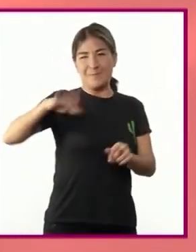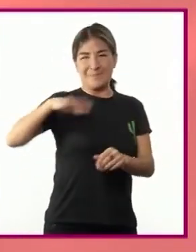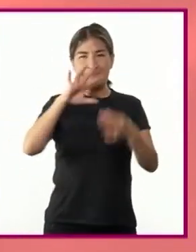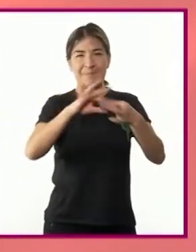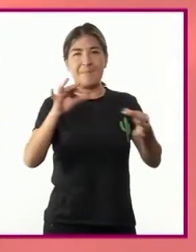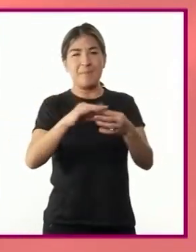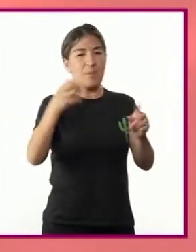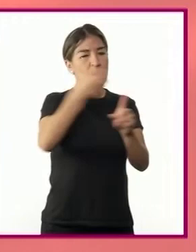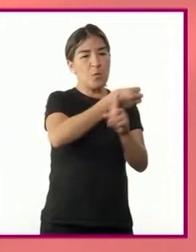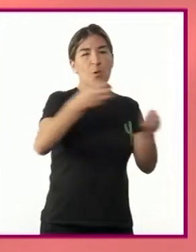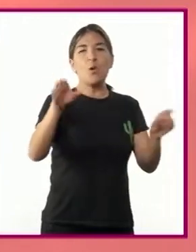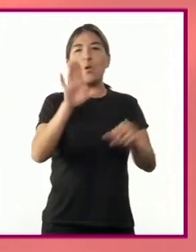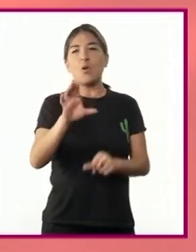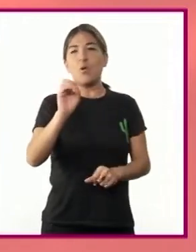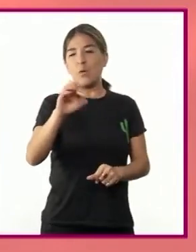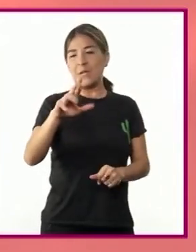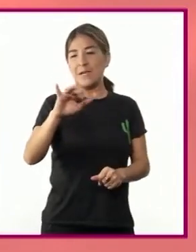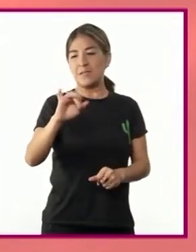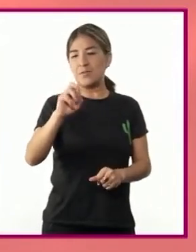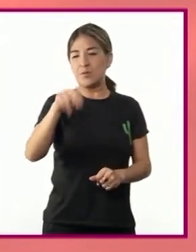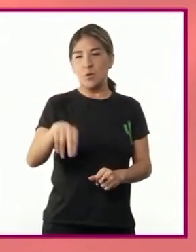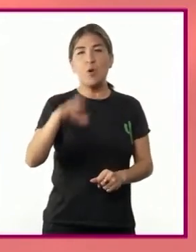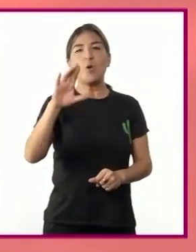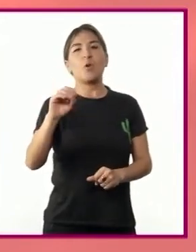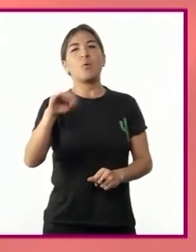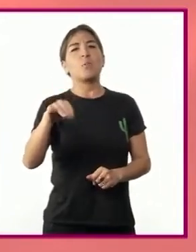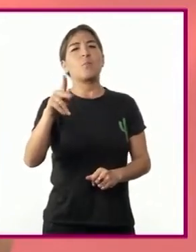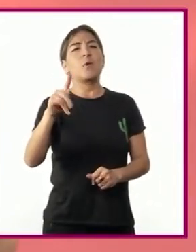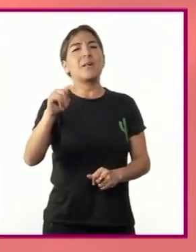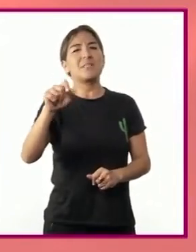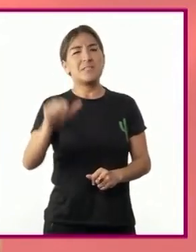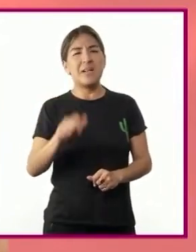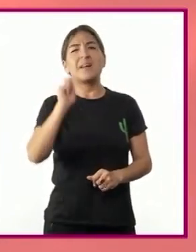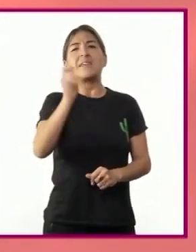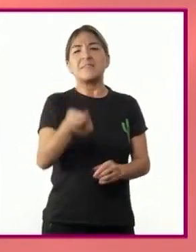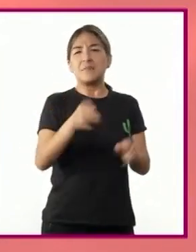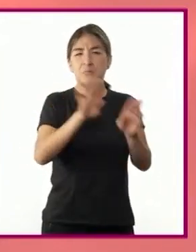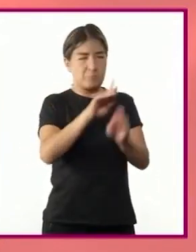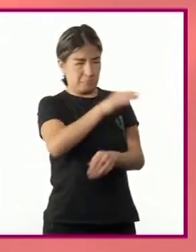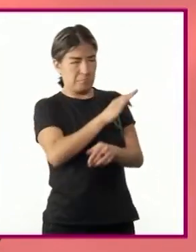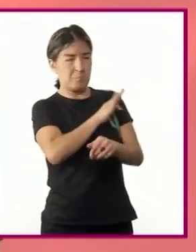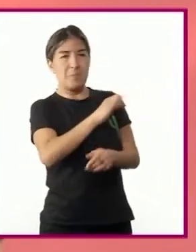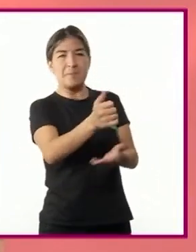pero creo que nos ayudaría si nos diera una explicación un poquito más amplia.